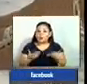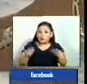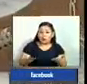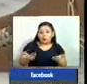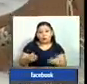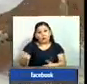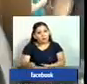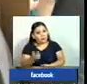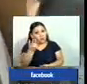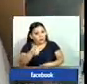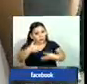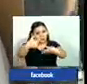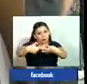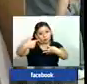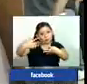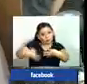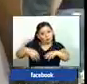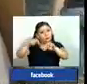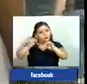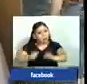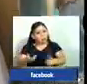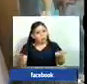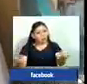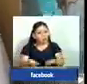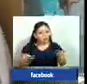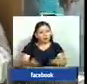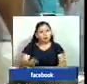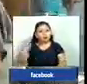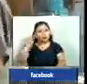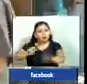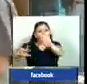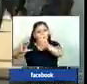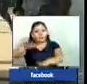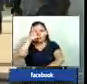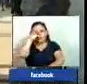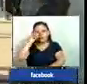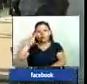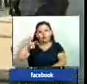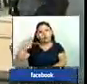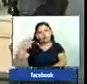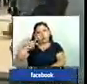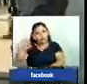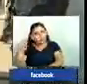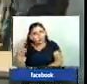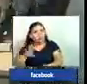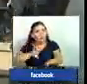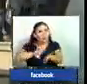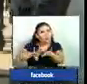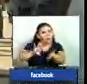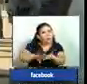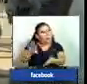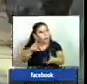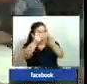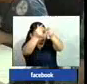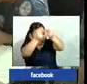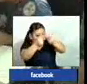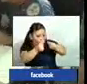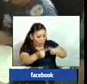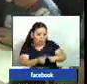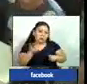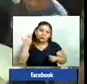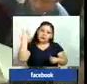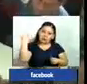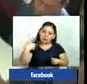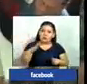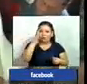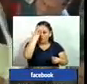nuevas medidas se aplicarían para las elecciones del 28 de febrero de 2021 el gasto presupuestario ya se había